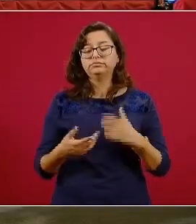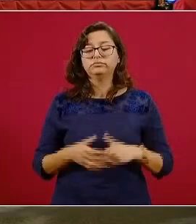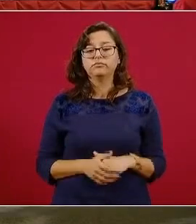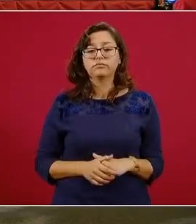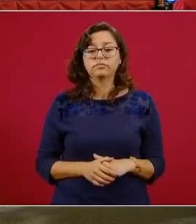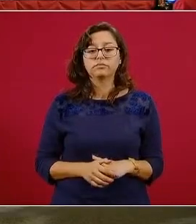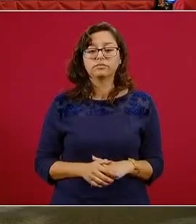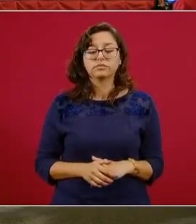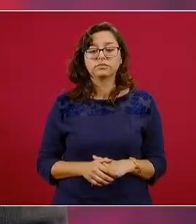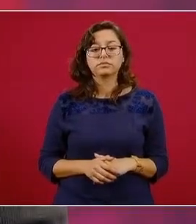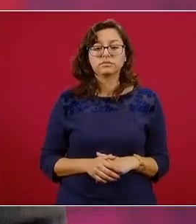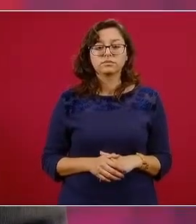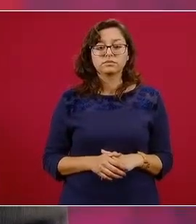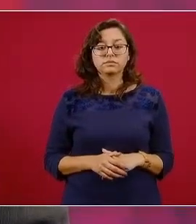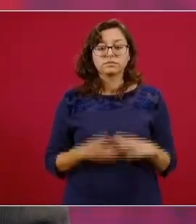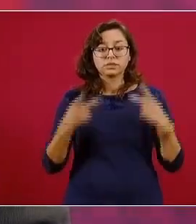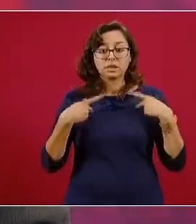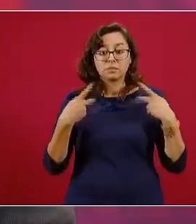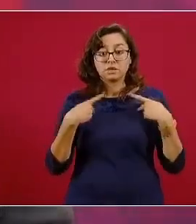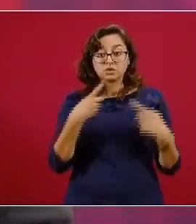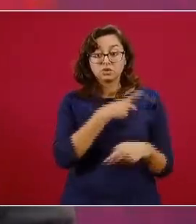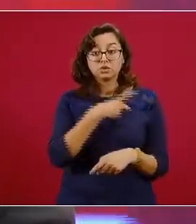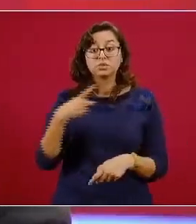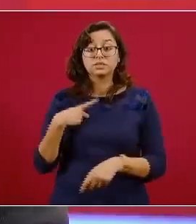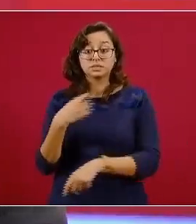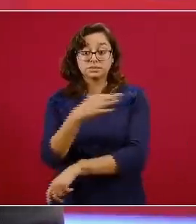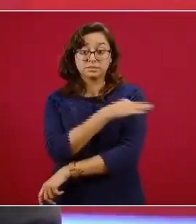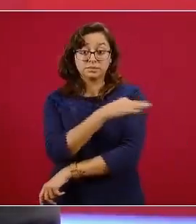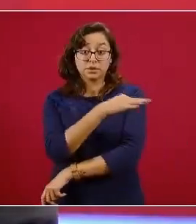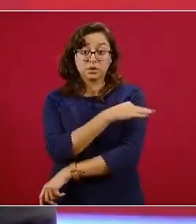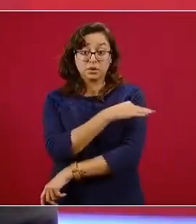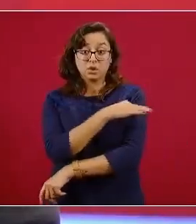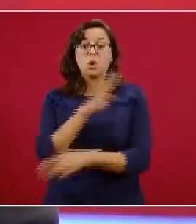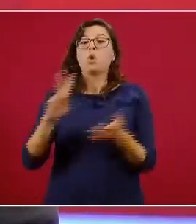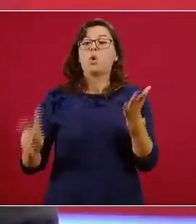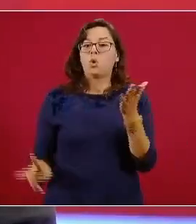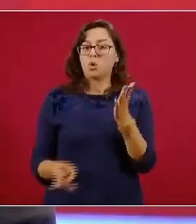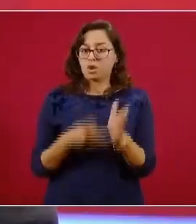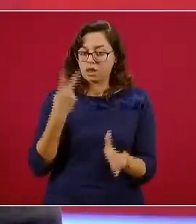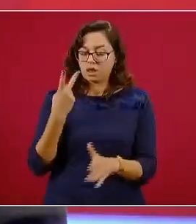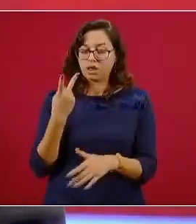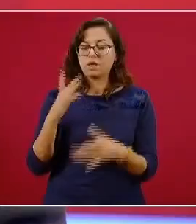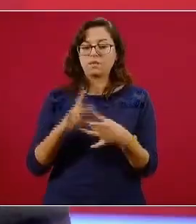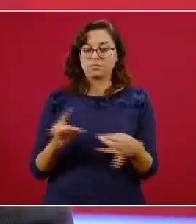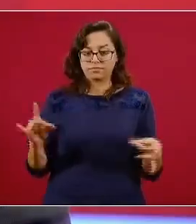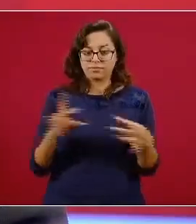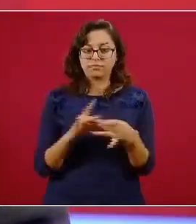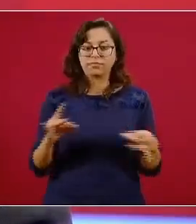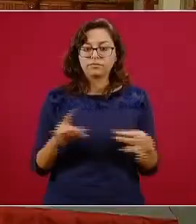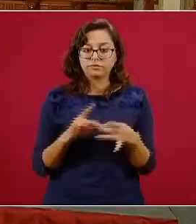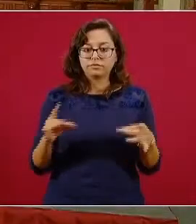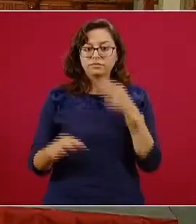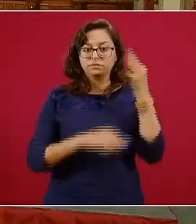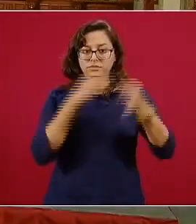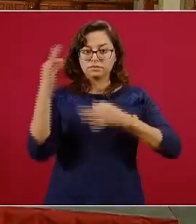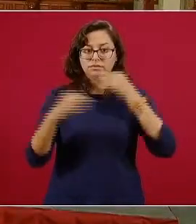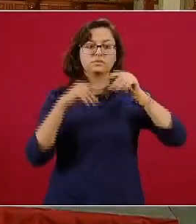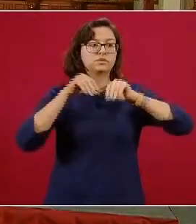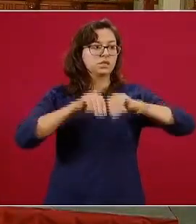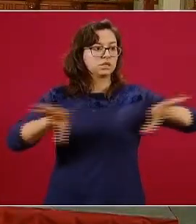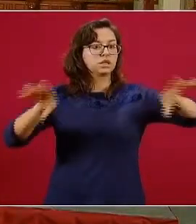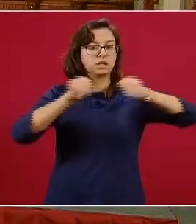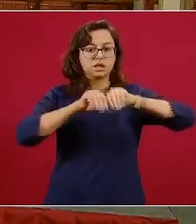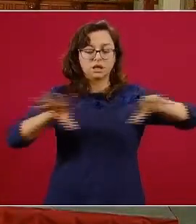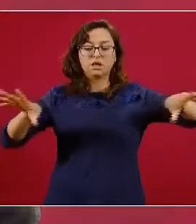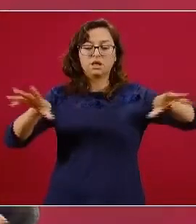grave. Las personas que deben vacunarse contra la influenza lo precisaremos nuevamente el día 1 y también con la campaña de divulgación y